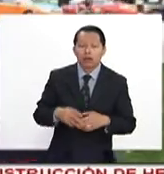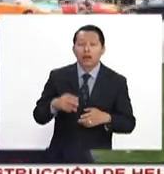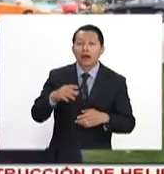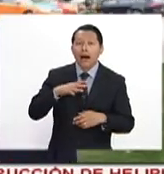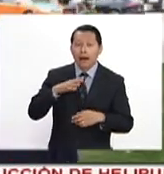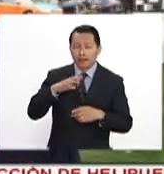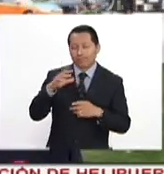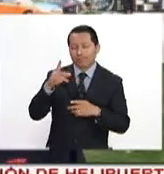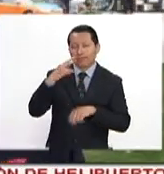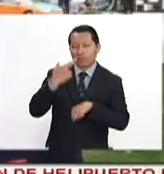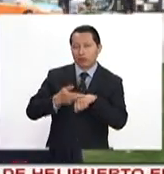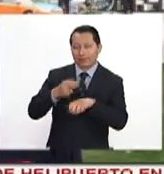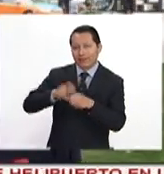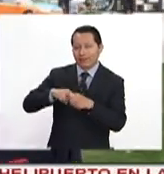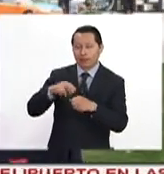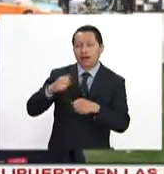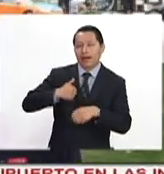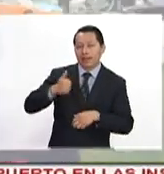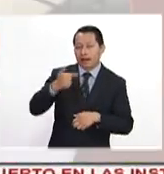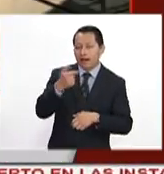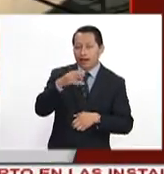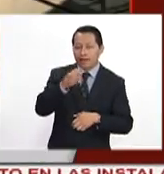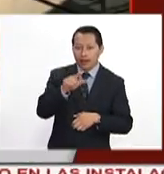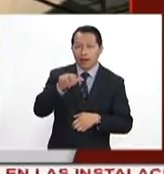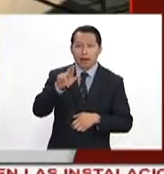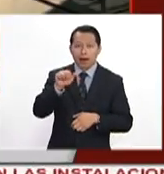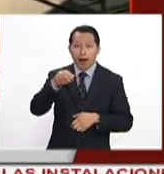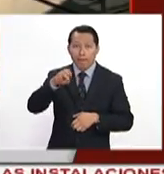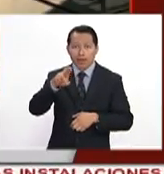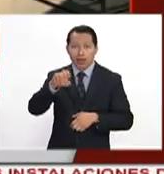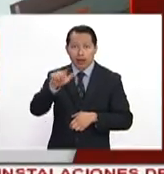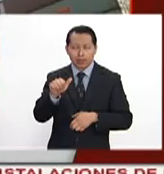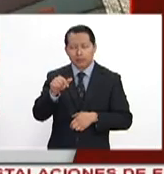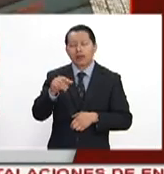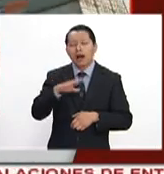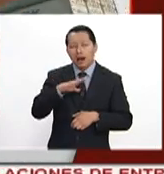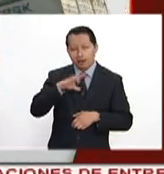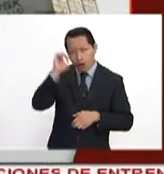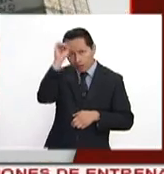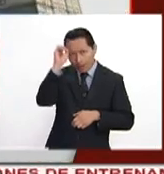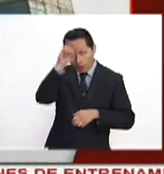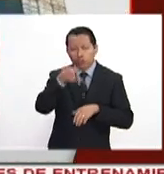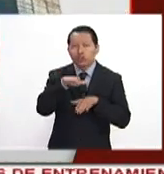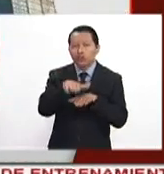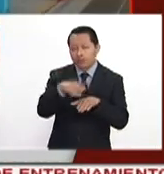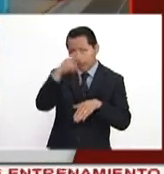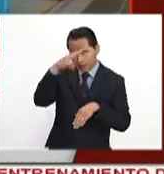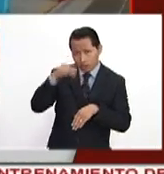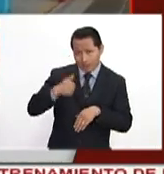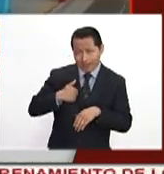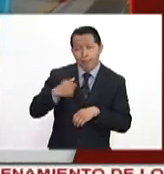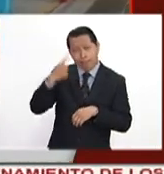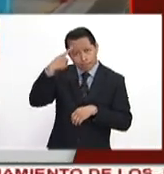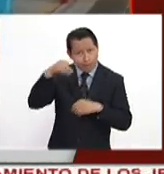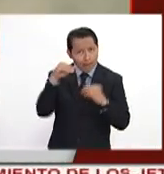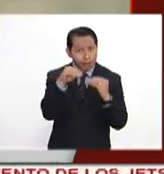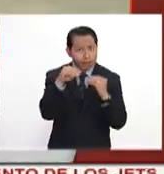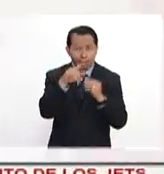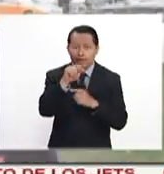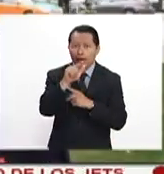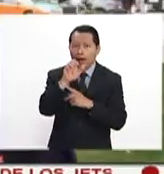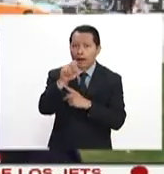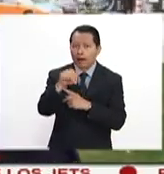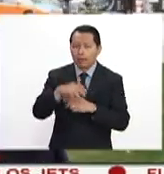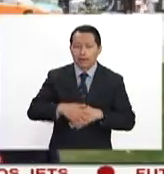Nuestro corresponsal en Canadá, Gabriel Ramírez, nos habló sobre los puntos de vista entre México y Canadá con respecto a la renegociación del